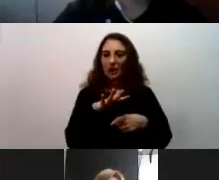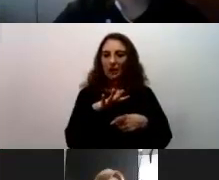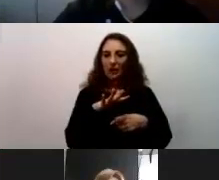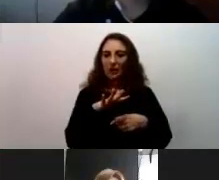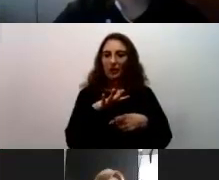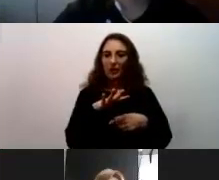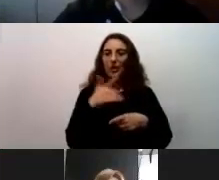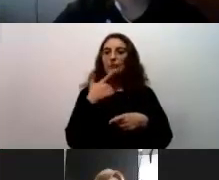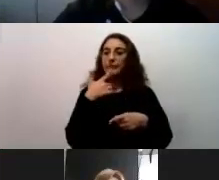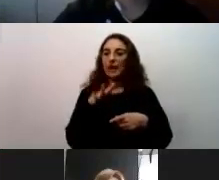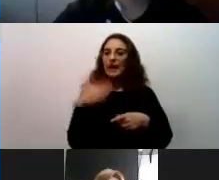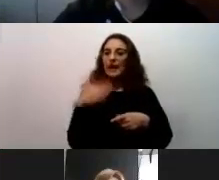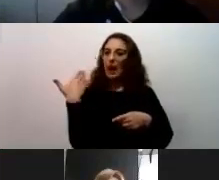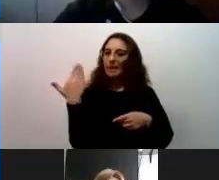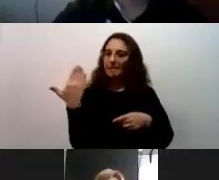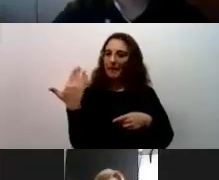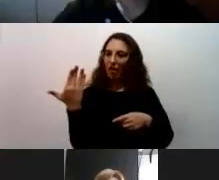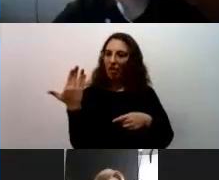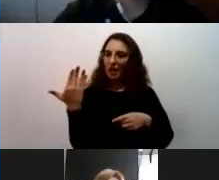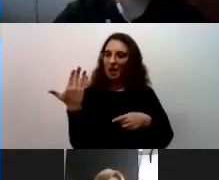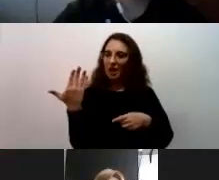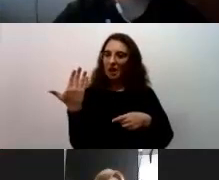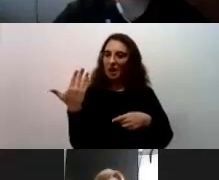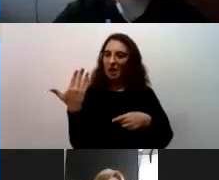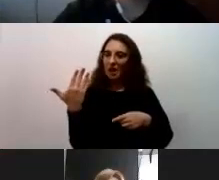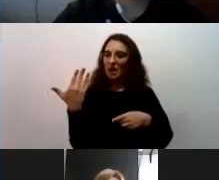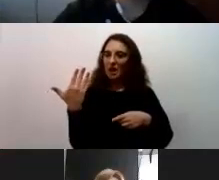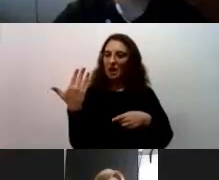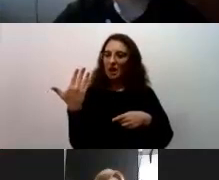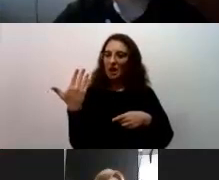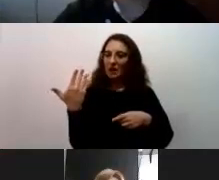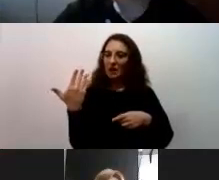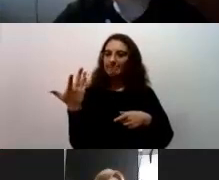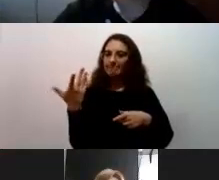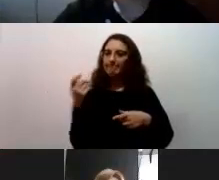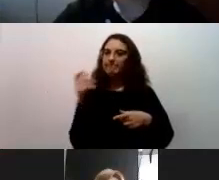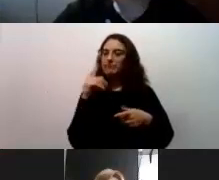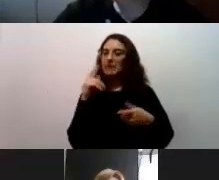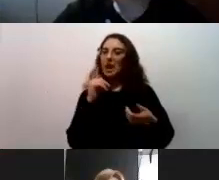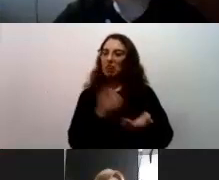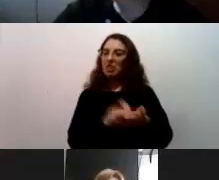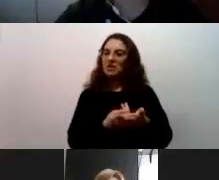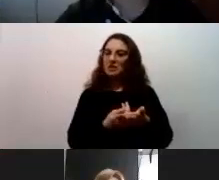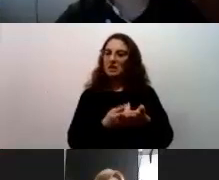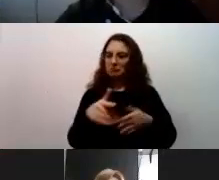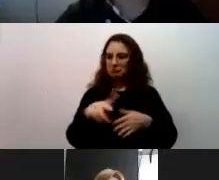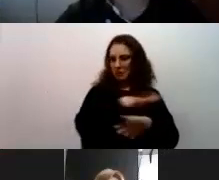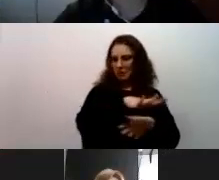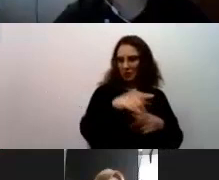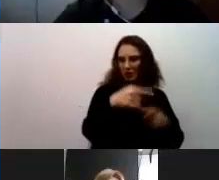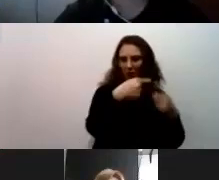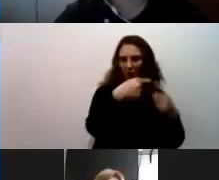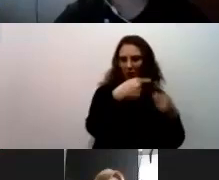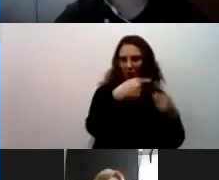potestad reglamentaria habilitada para establecer condiciones o requisitos, limitaciones o distinciones que